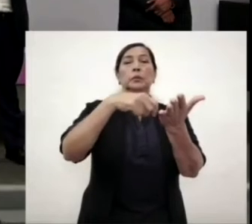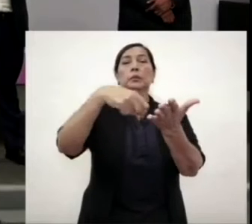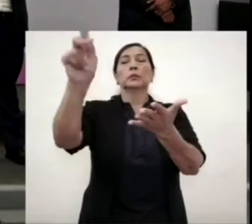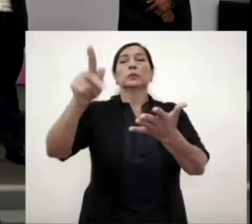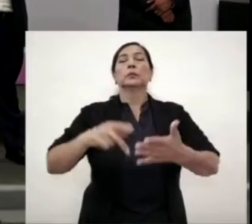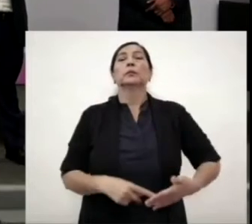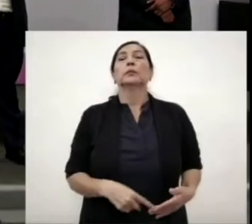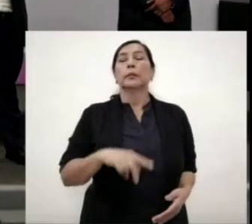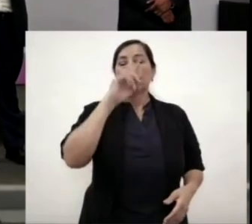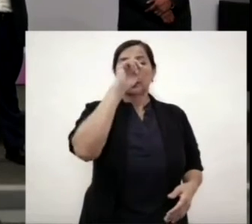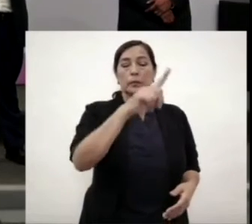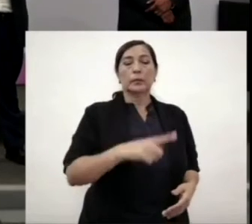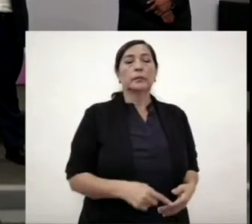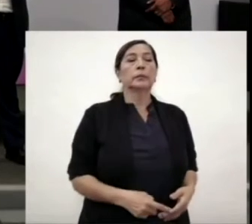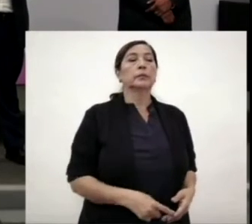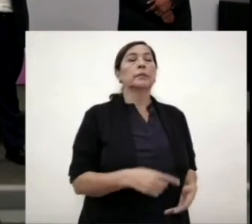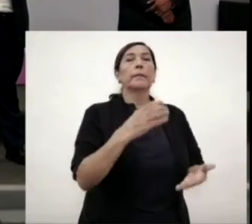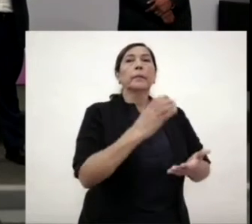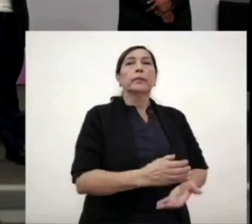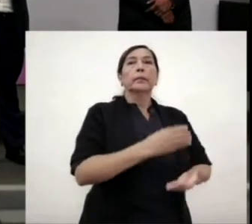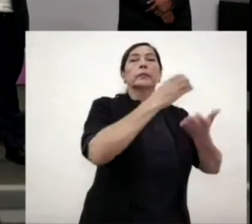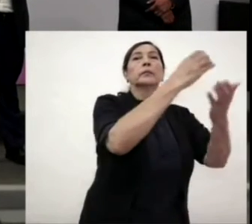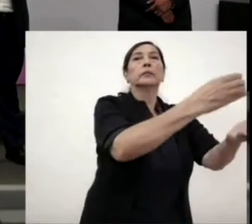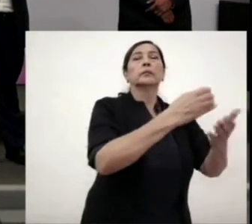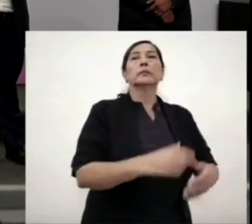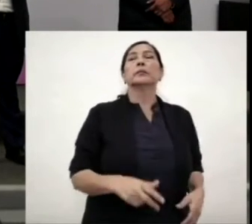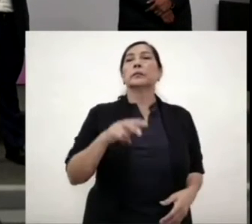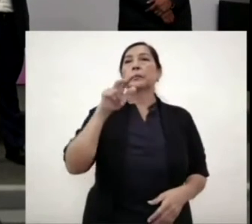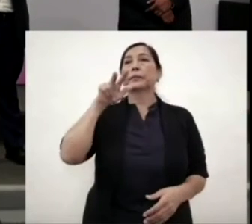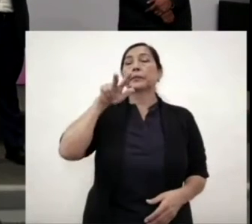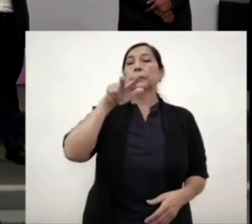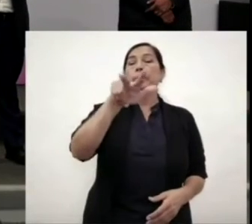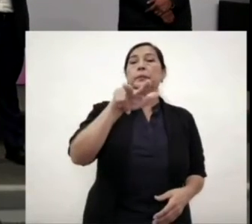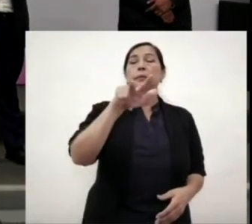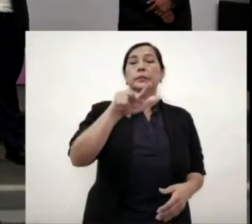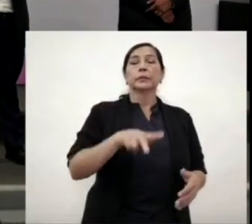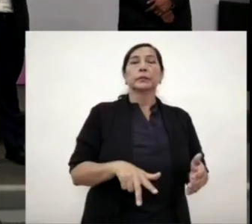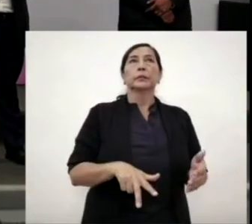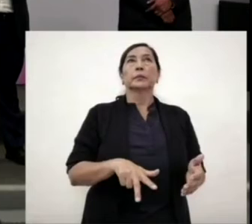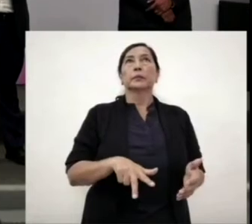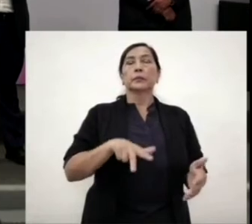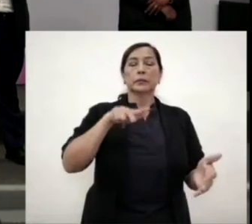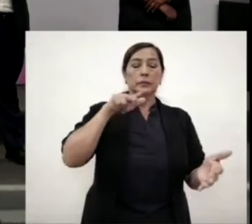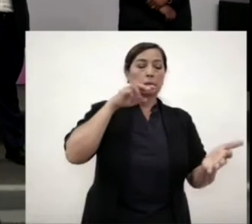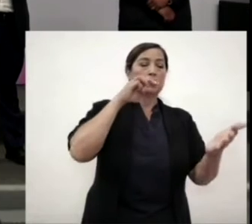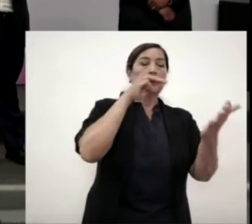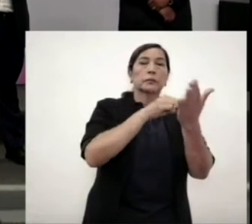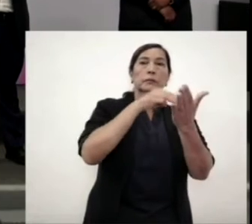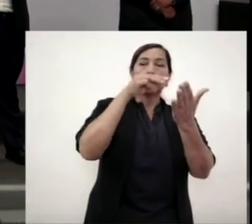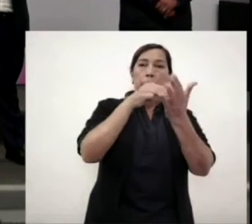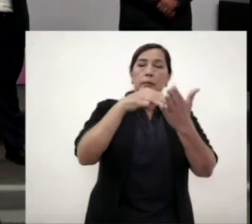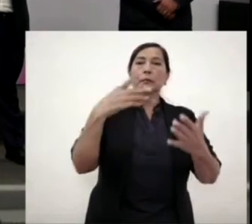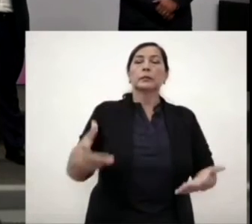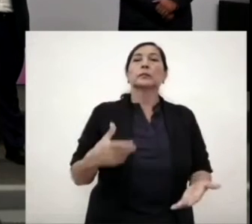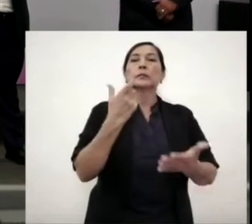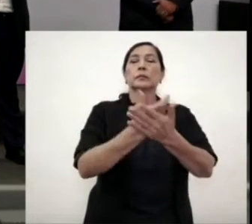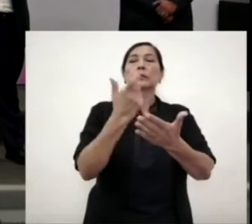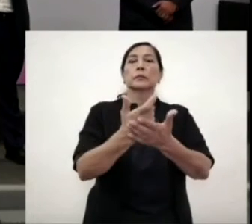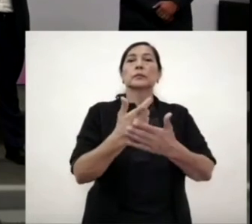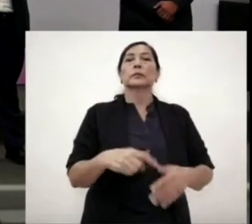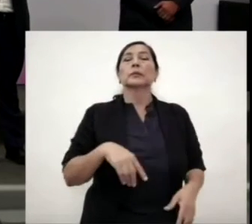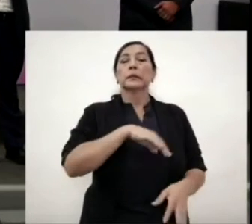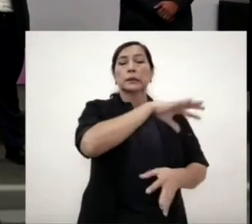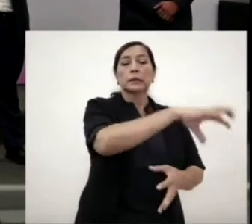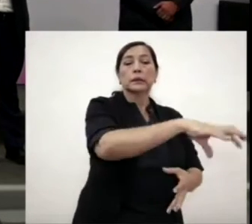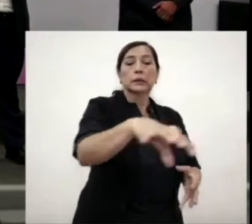participación de estos recursos, una inversión de 17 millones de pesos, va a beneficiar a 15 municipios,